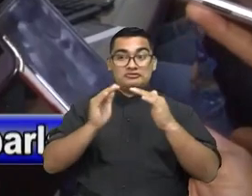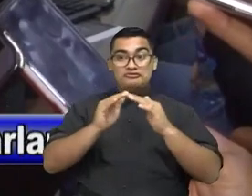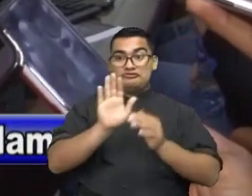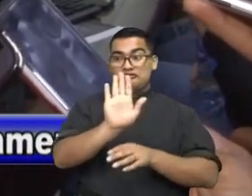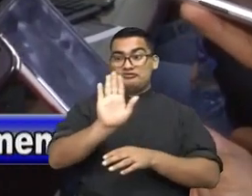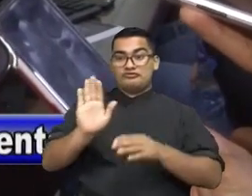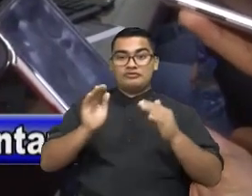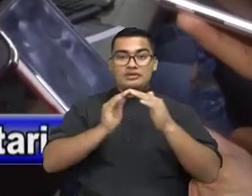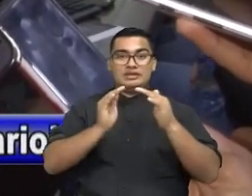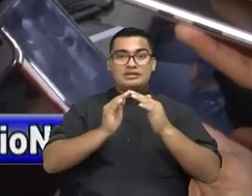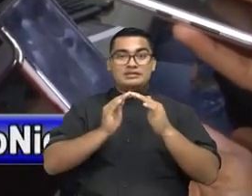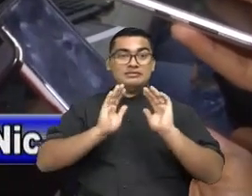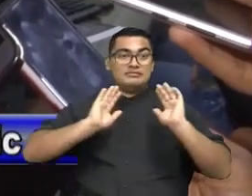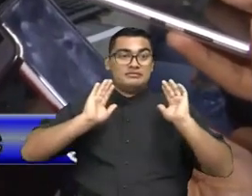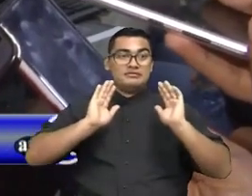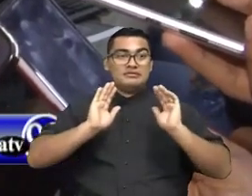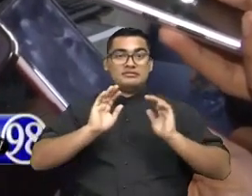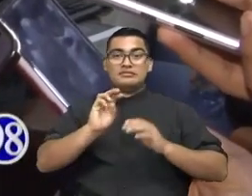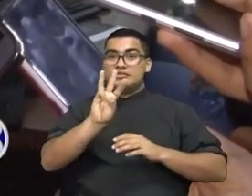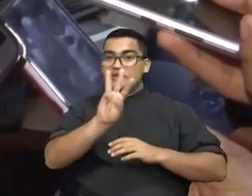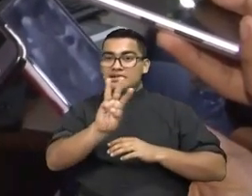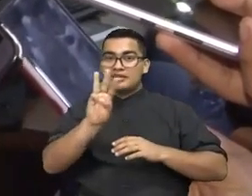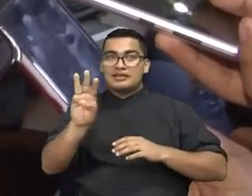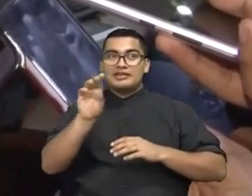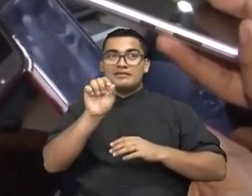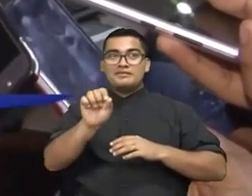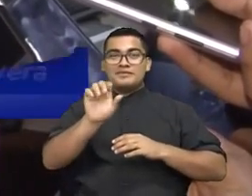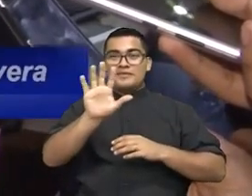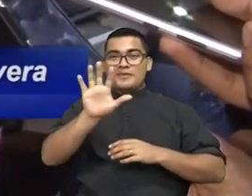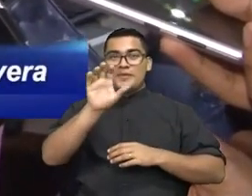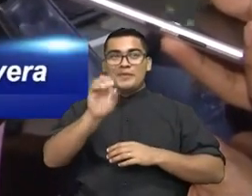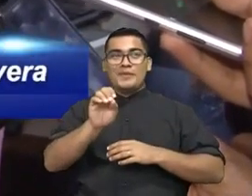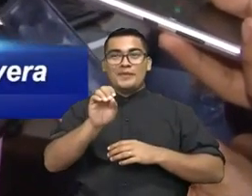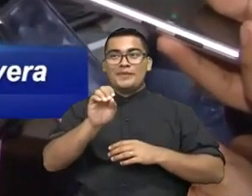pero yo dudo que alguno de ustedes pague 33.50 al mes.